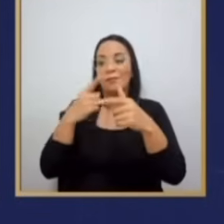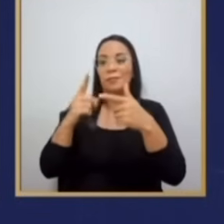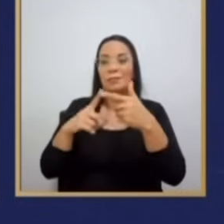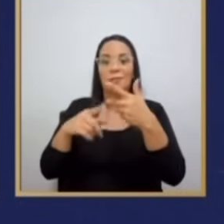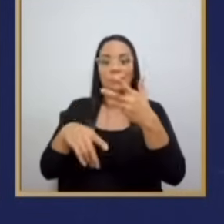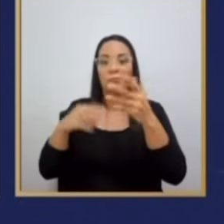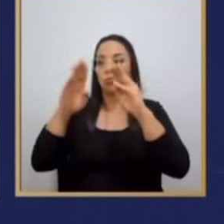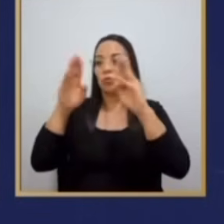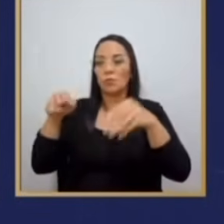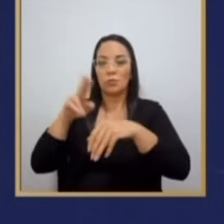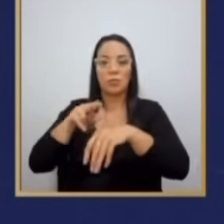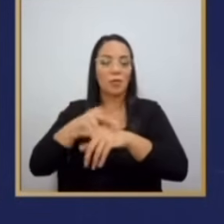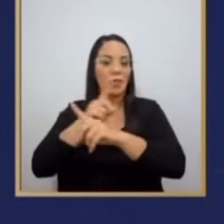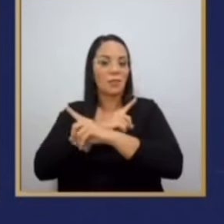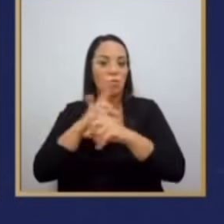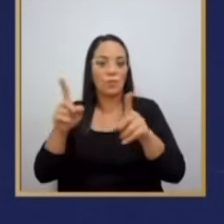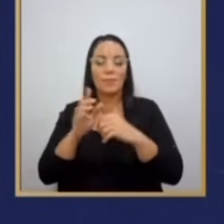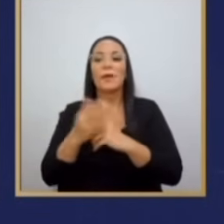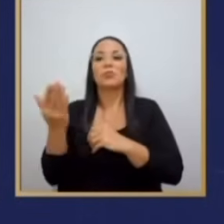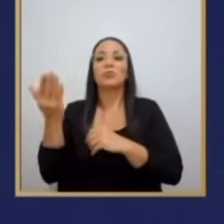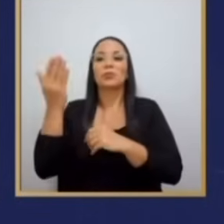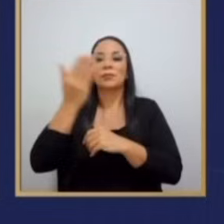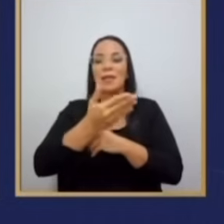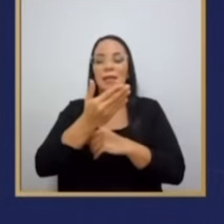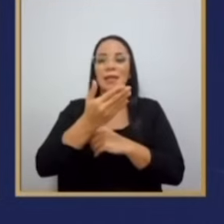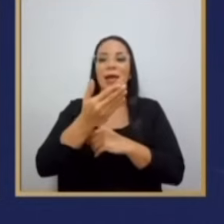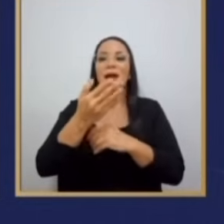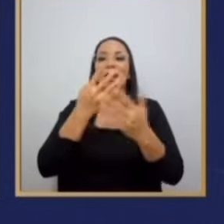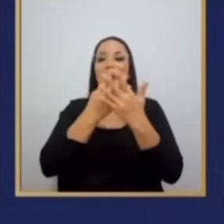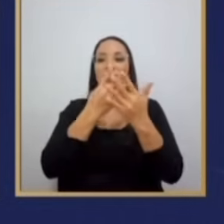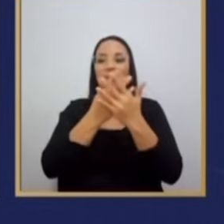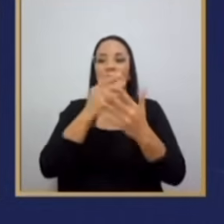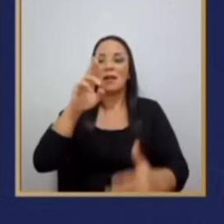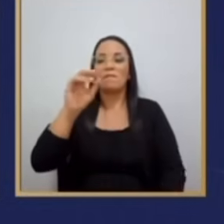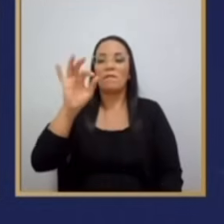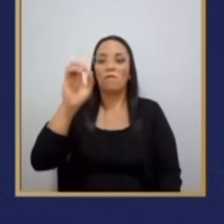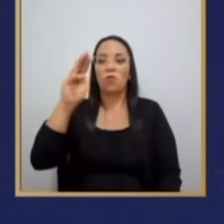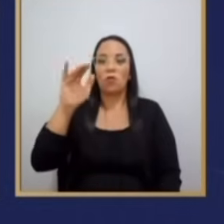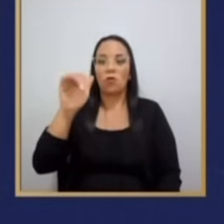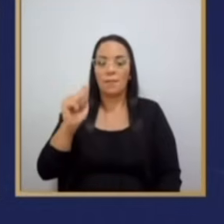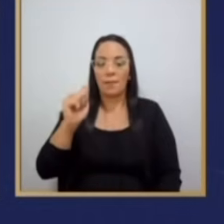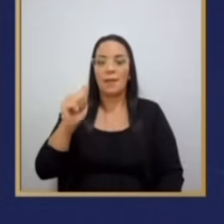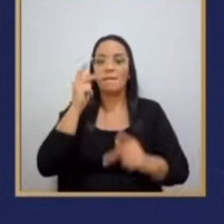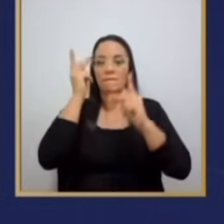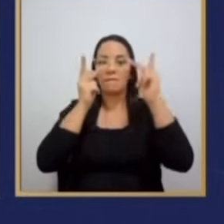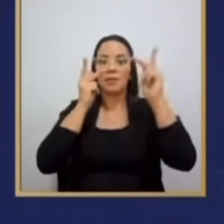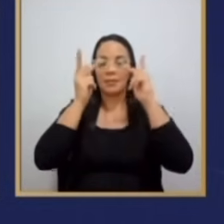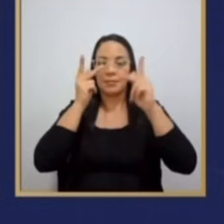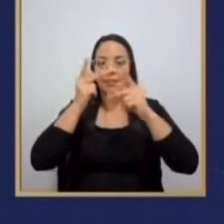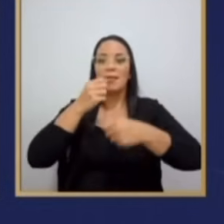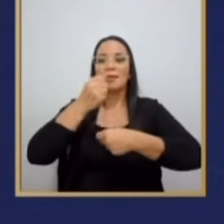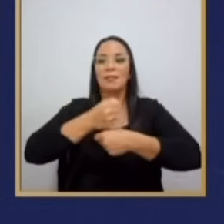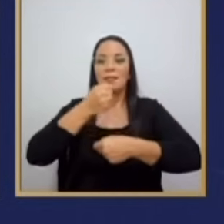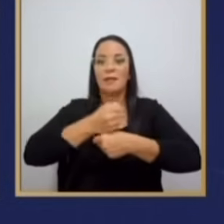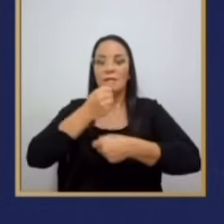Museo Nacional, no. Vamos a ir a la reforma en una visita de trabajo.